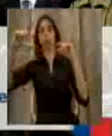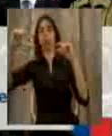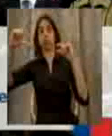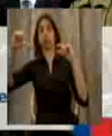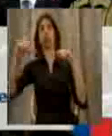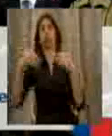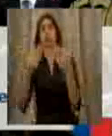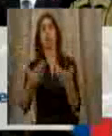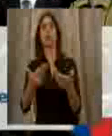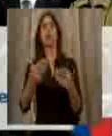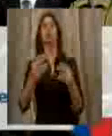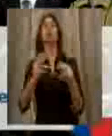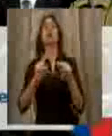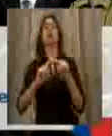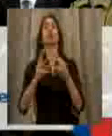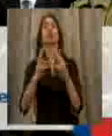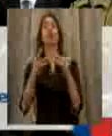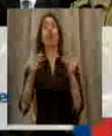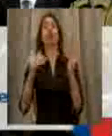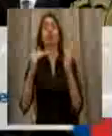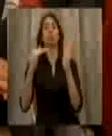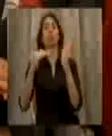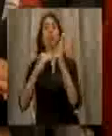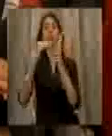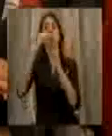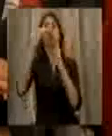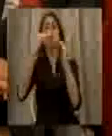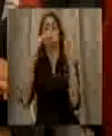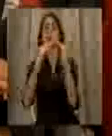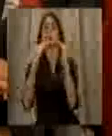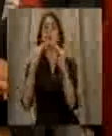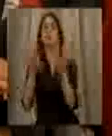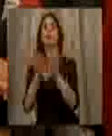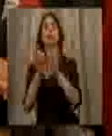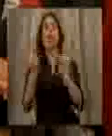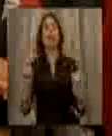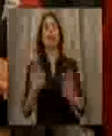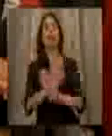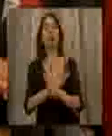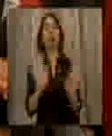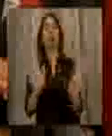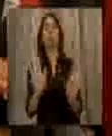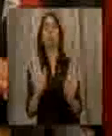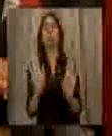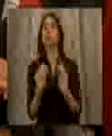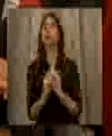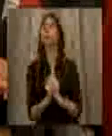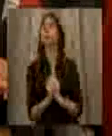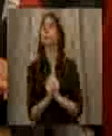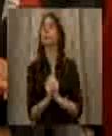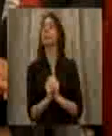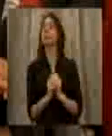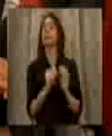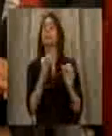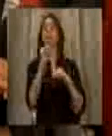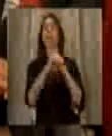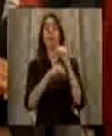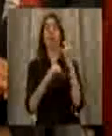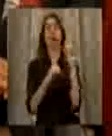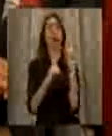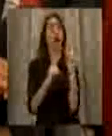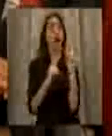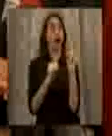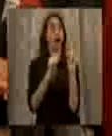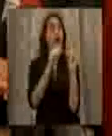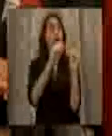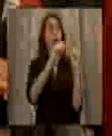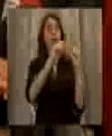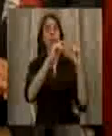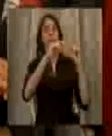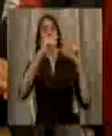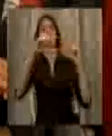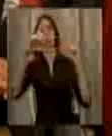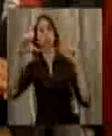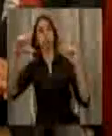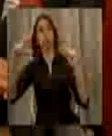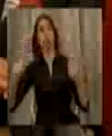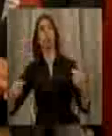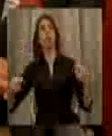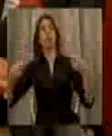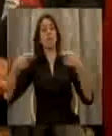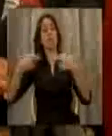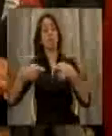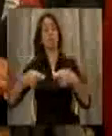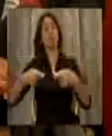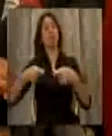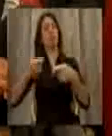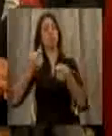soluciones habitacionales terminadas entre estos años, y es decir, también una inversión fuerte en